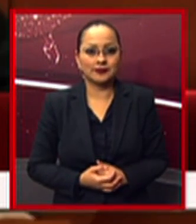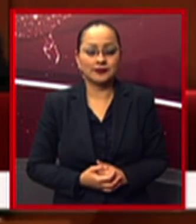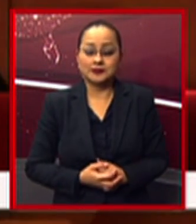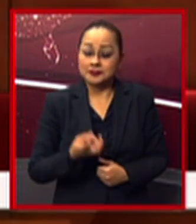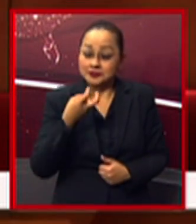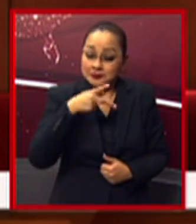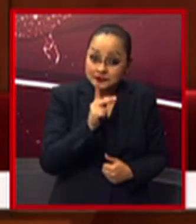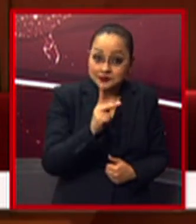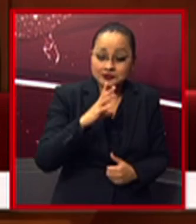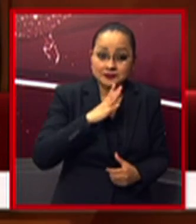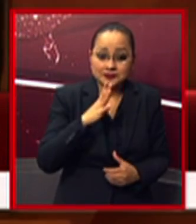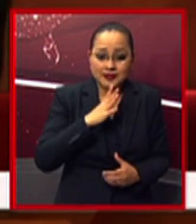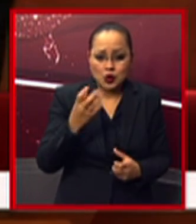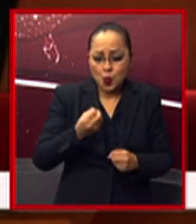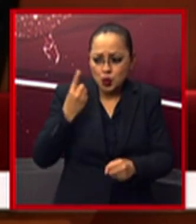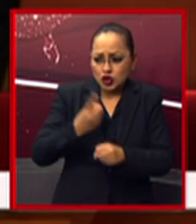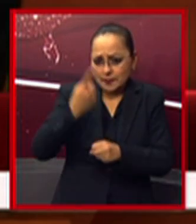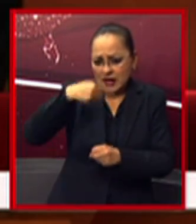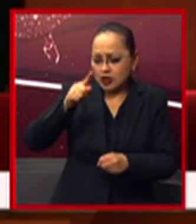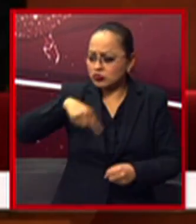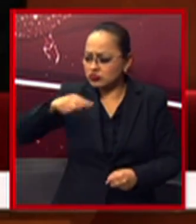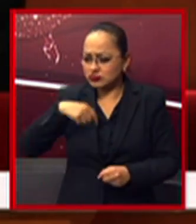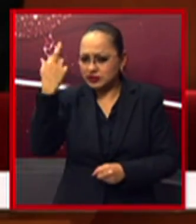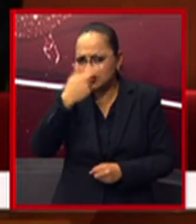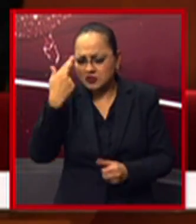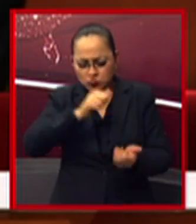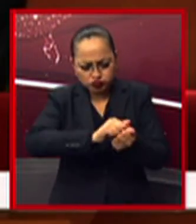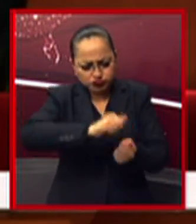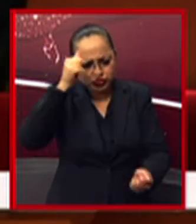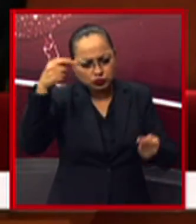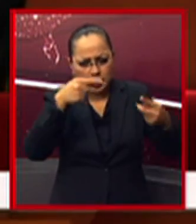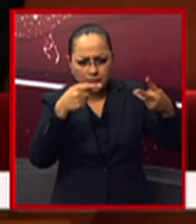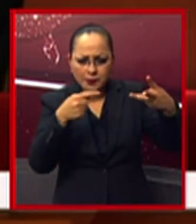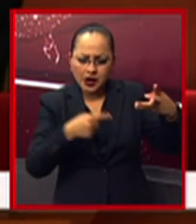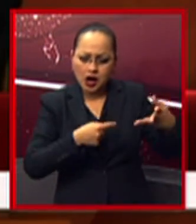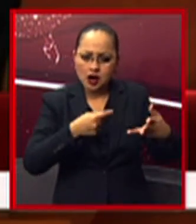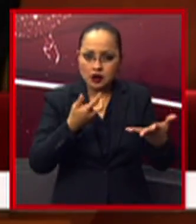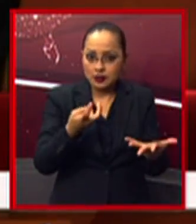sin dar la oportunidad de hacer un estudio enorme.